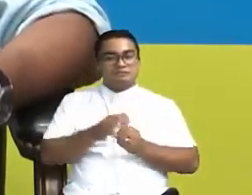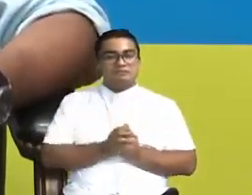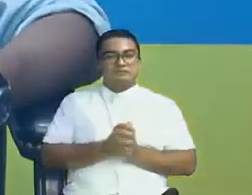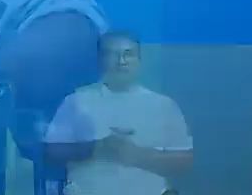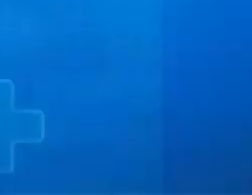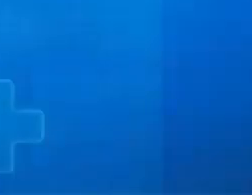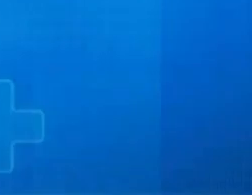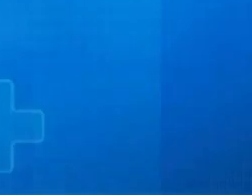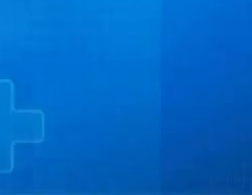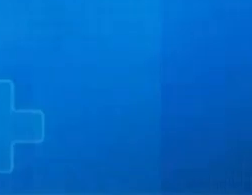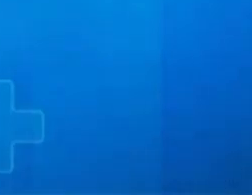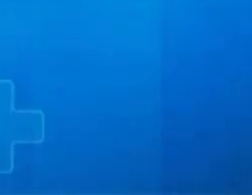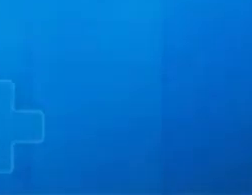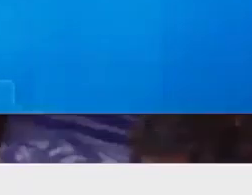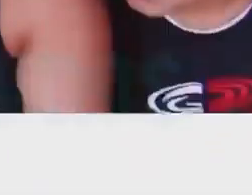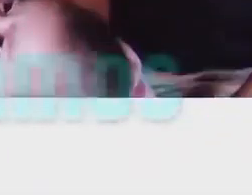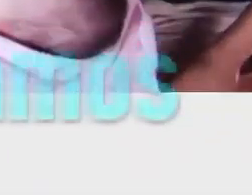regresamos.